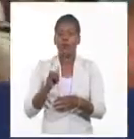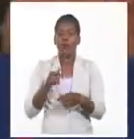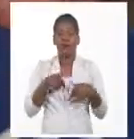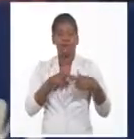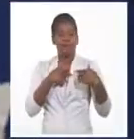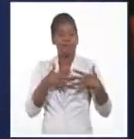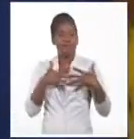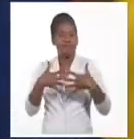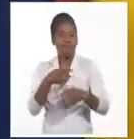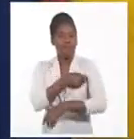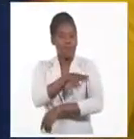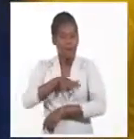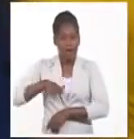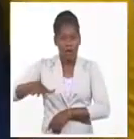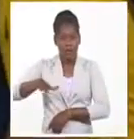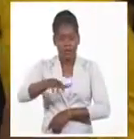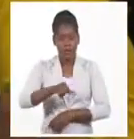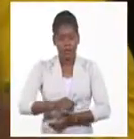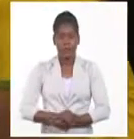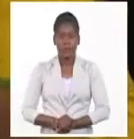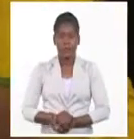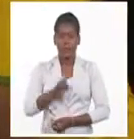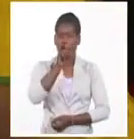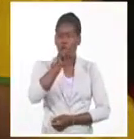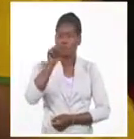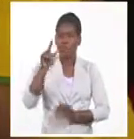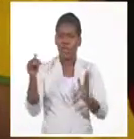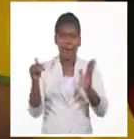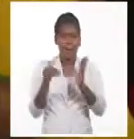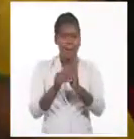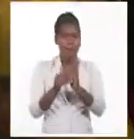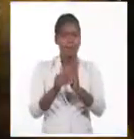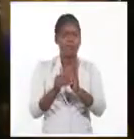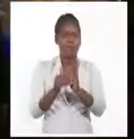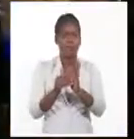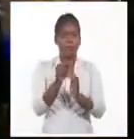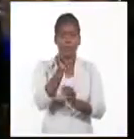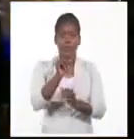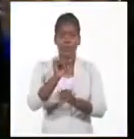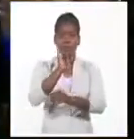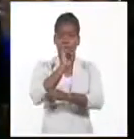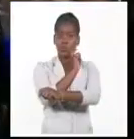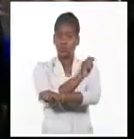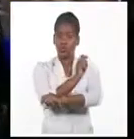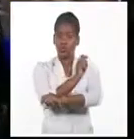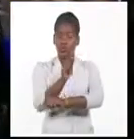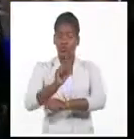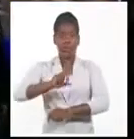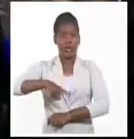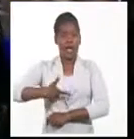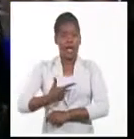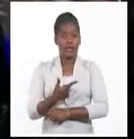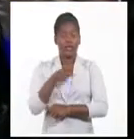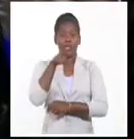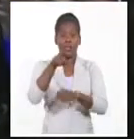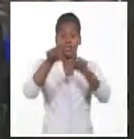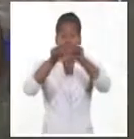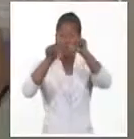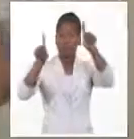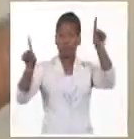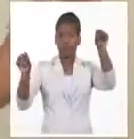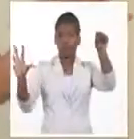11.000 miembros de la Brigada de Instructores de Arte existen en todo el país. El trabajo cultural comunitario resulta imprescindible dentro del